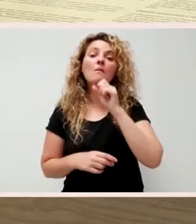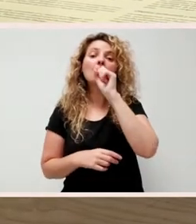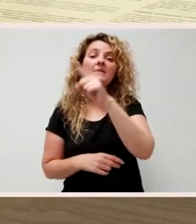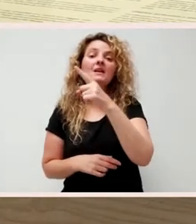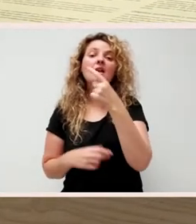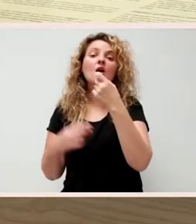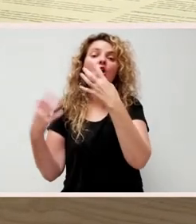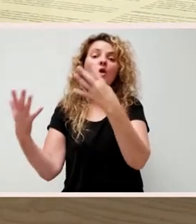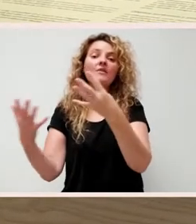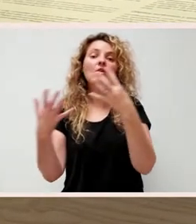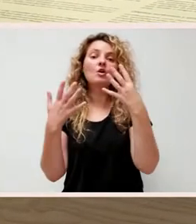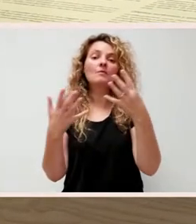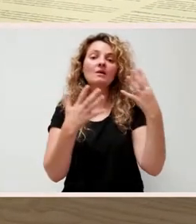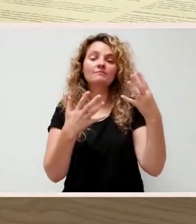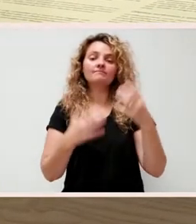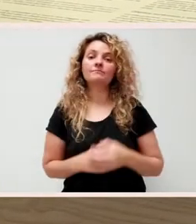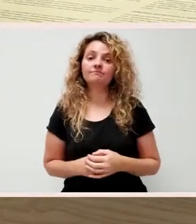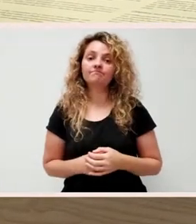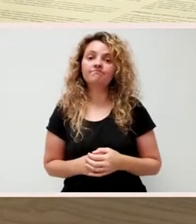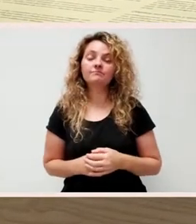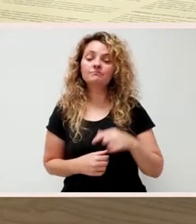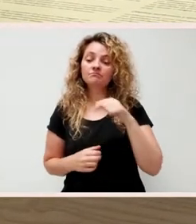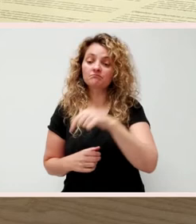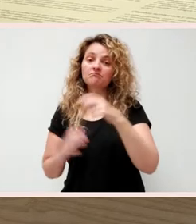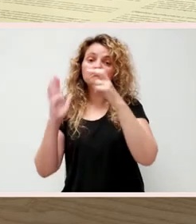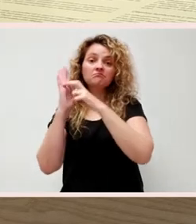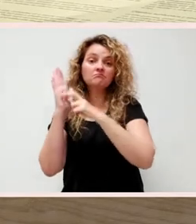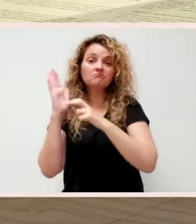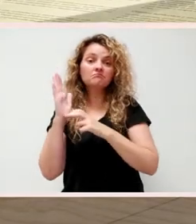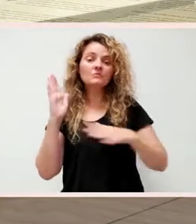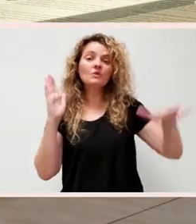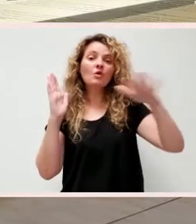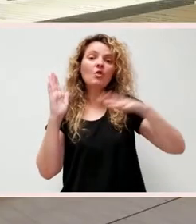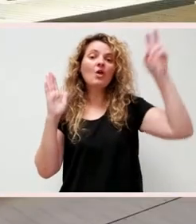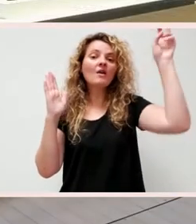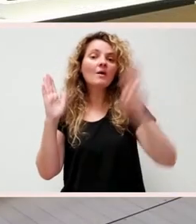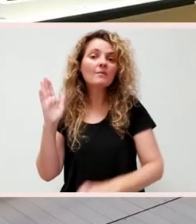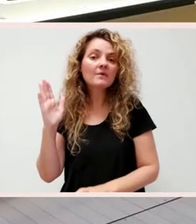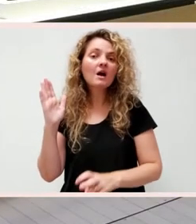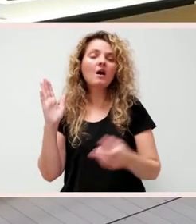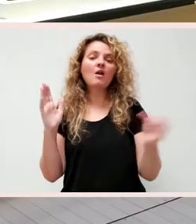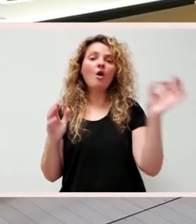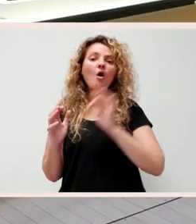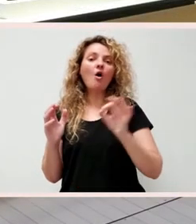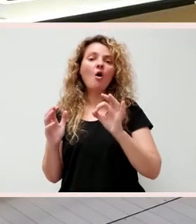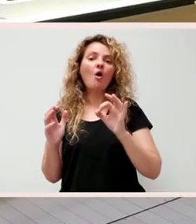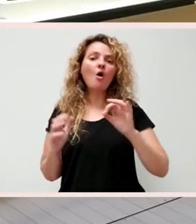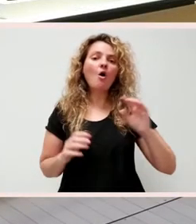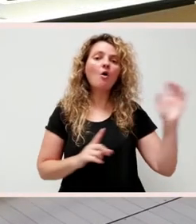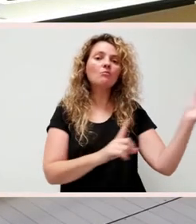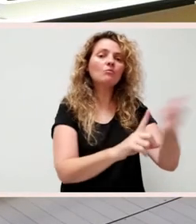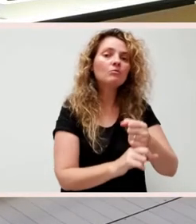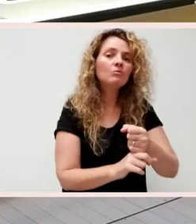unha procedencia arqueolóxica clara, é dicir, non sabemos exactamente de onde se obtivo. Depositouse no museo